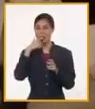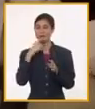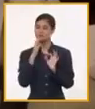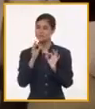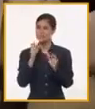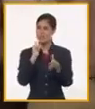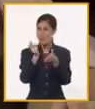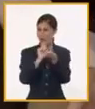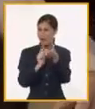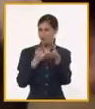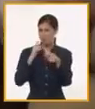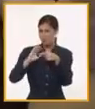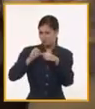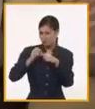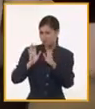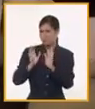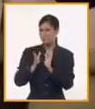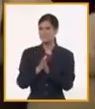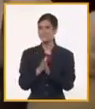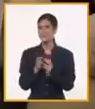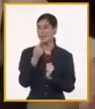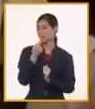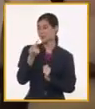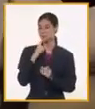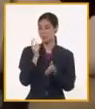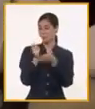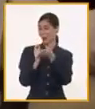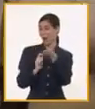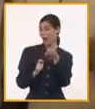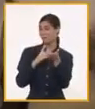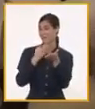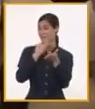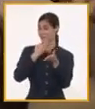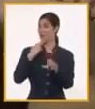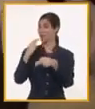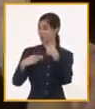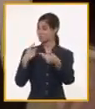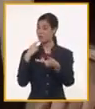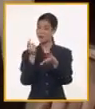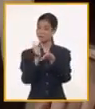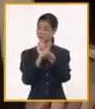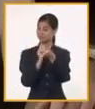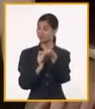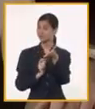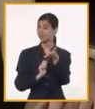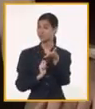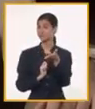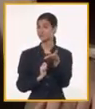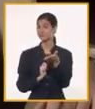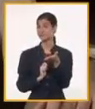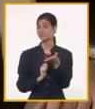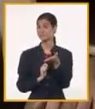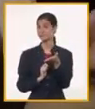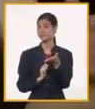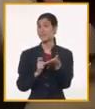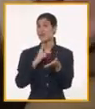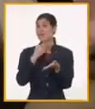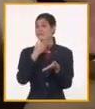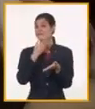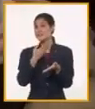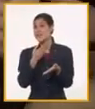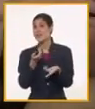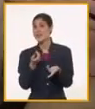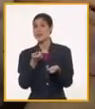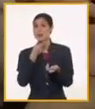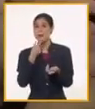tono, un poco de jaranes. Y leí una carta que yo le dejé ahí, plañidera, como fuera. Y le dejé allá a Fidel, qué sé yo. ¿Verdad? Entonces